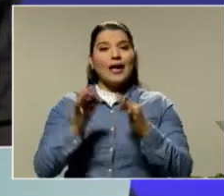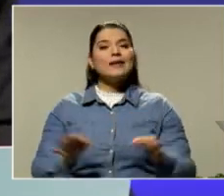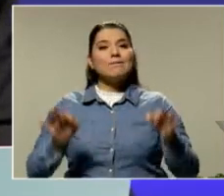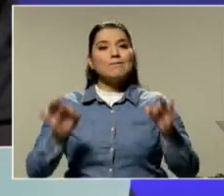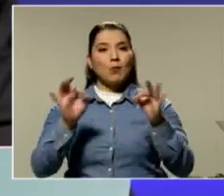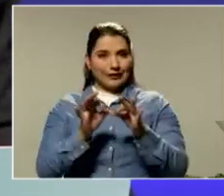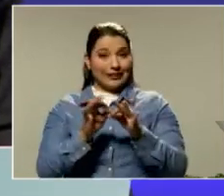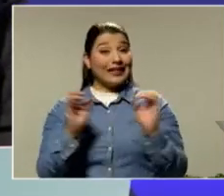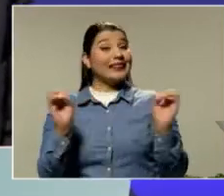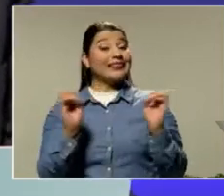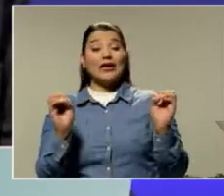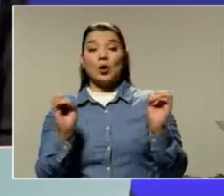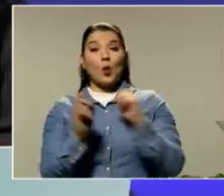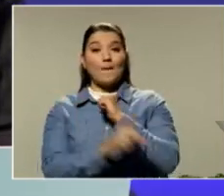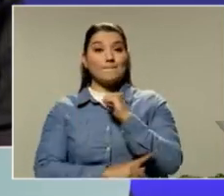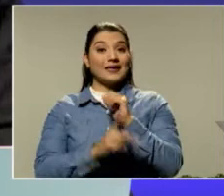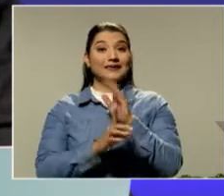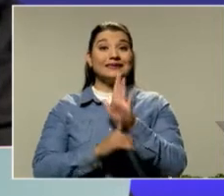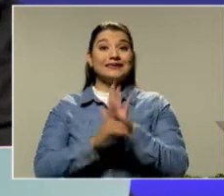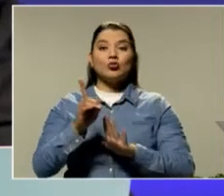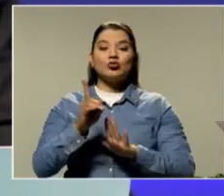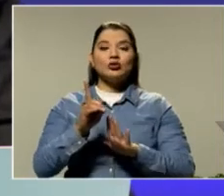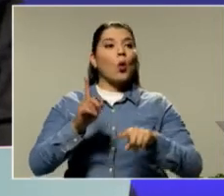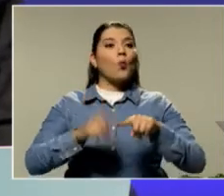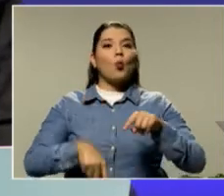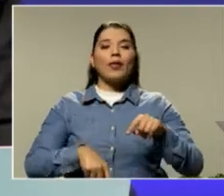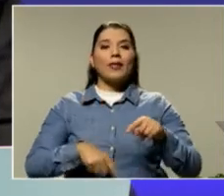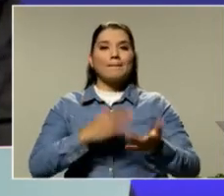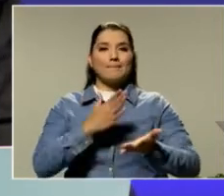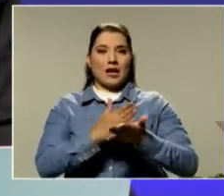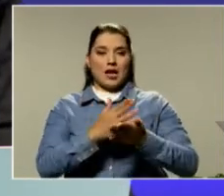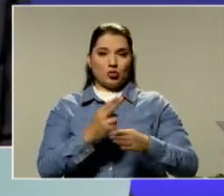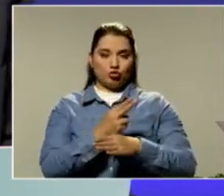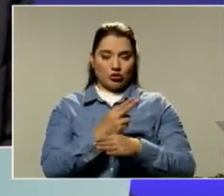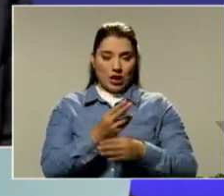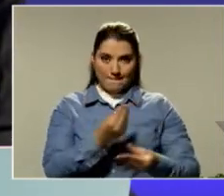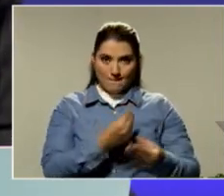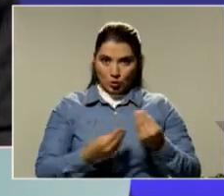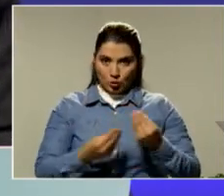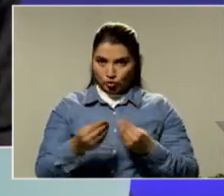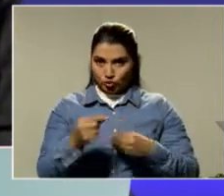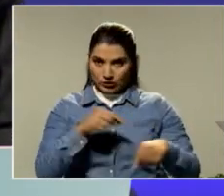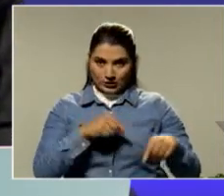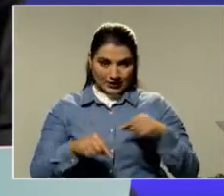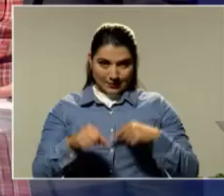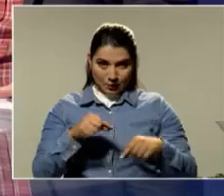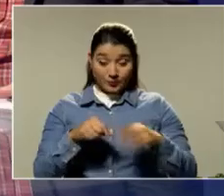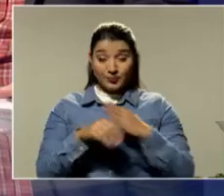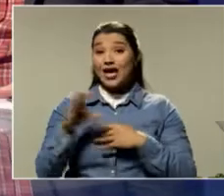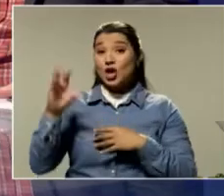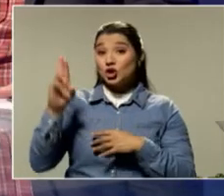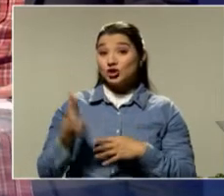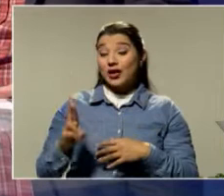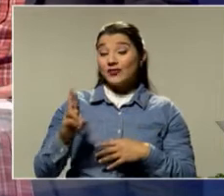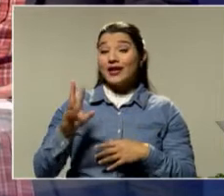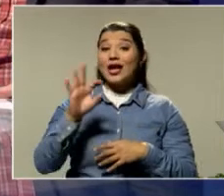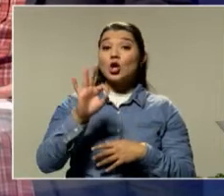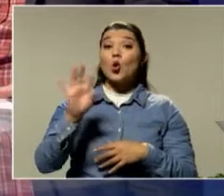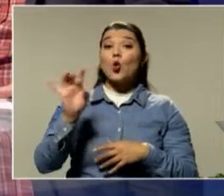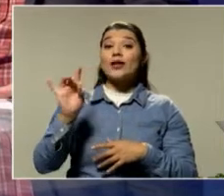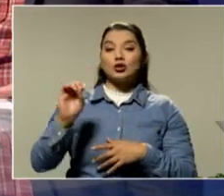país desarrollado ha podido prescindir de los plaguicidas. En Costa Rica, el